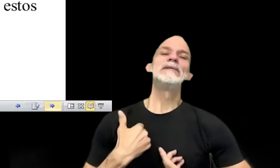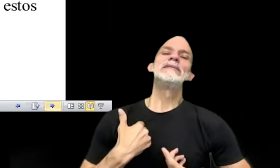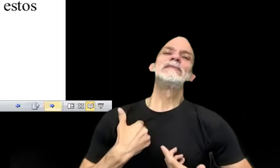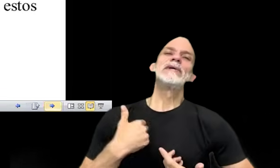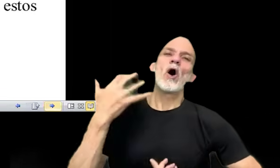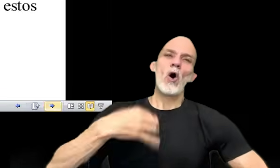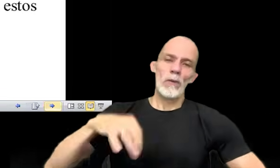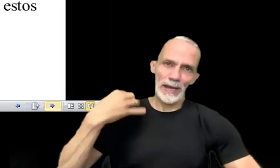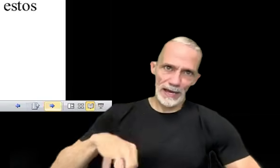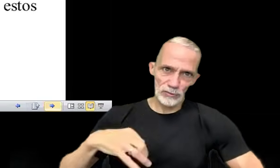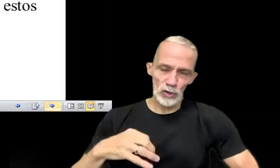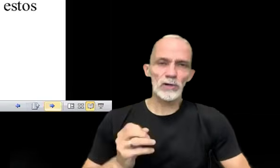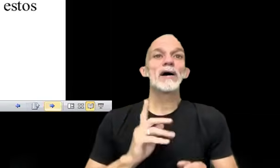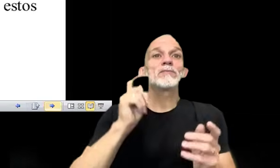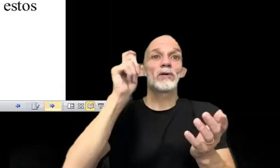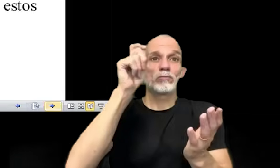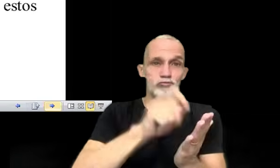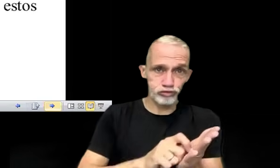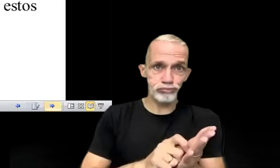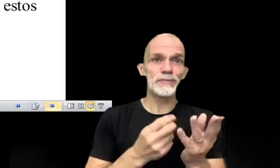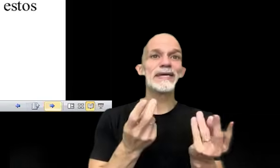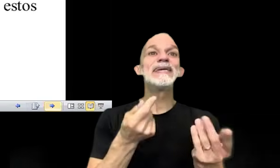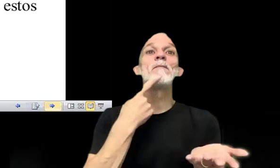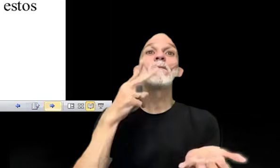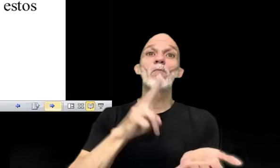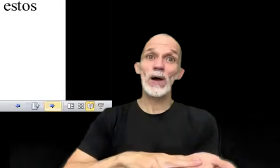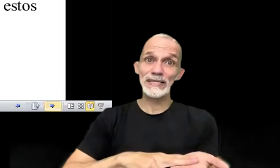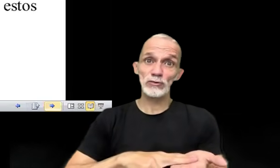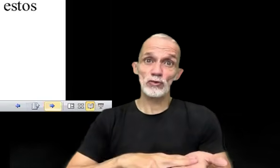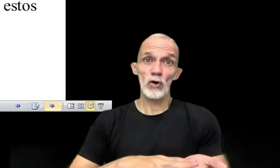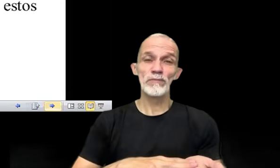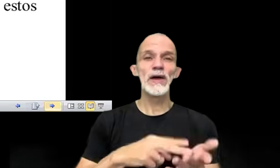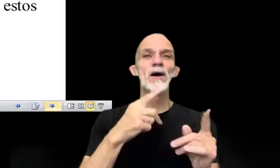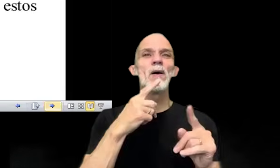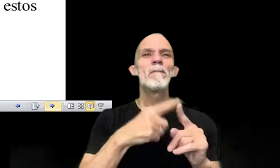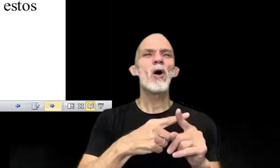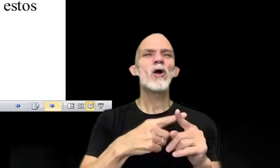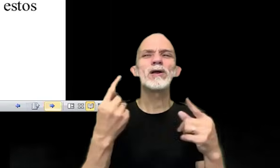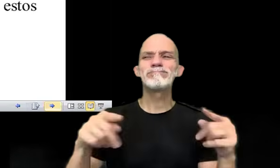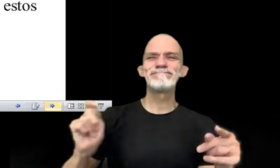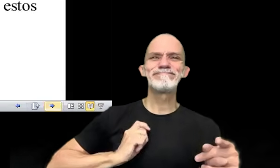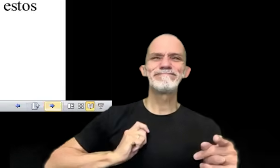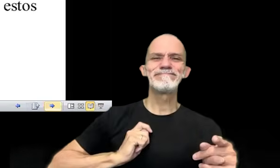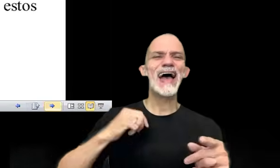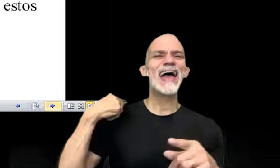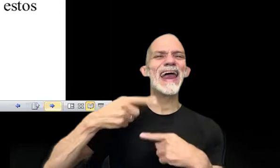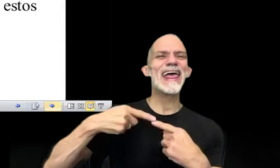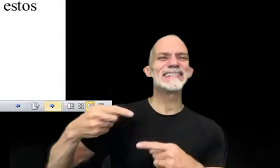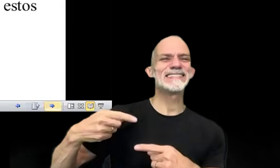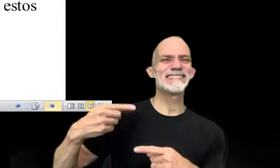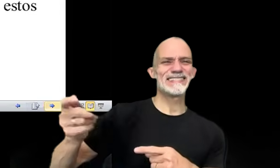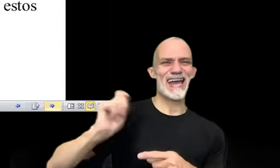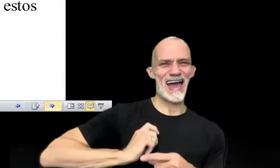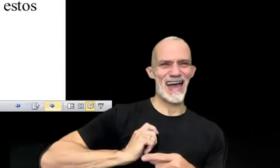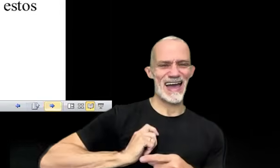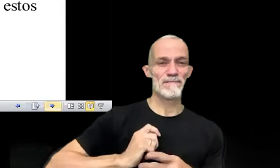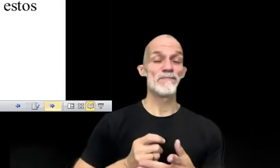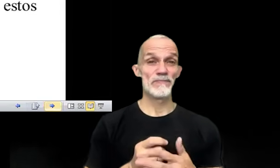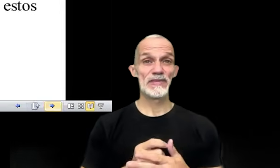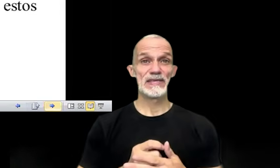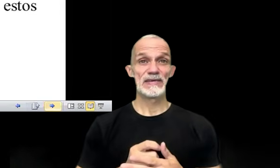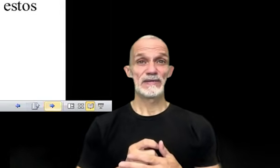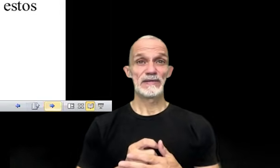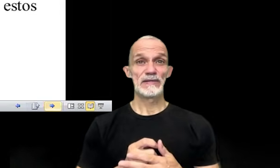está obligado a ingresar el impuesto por ese bien recibido en herencia.